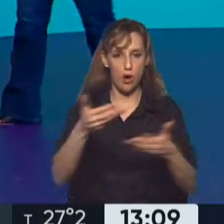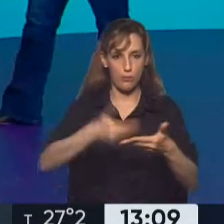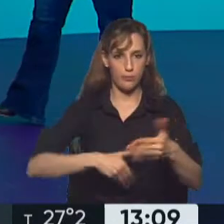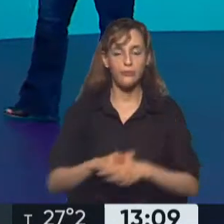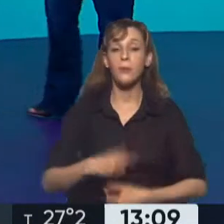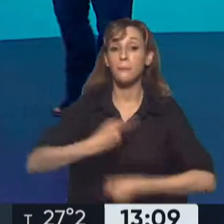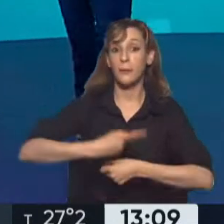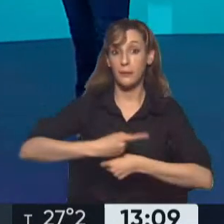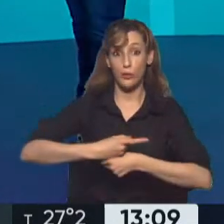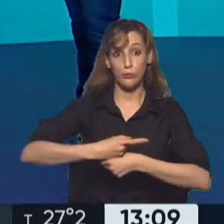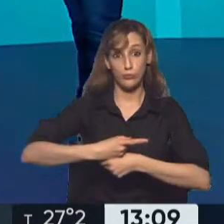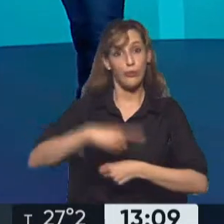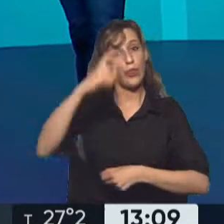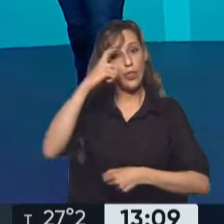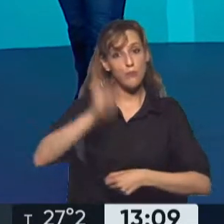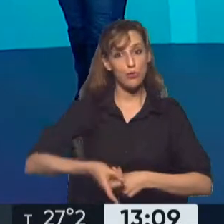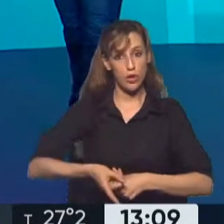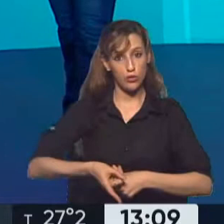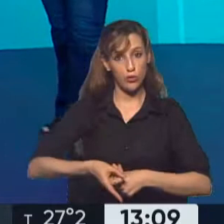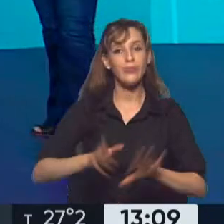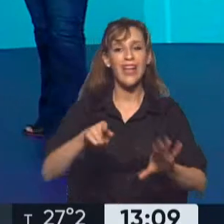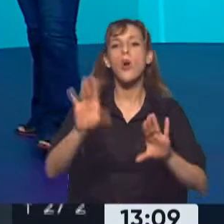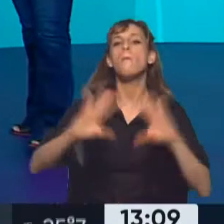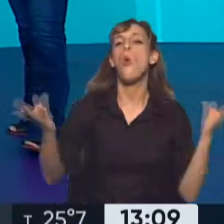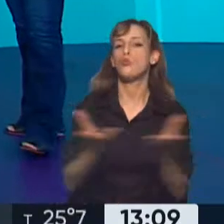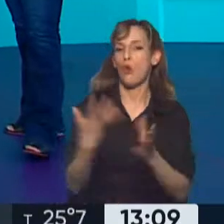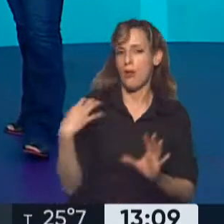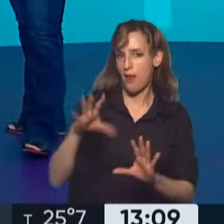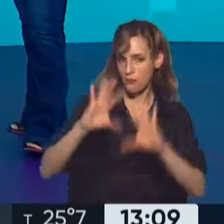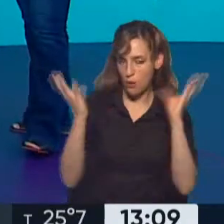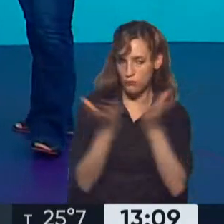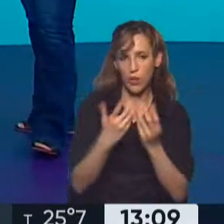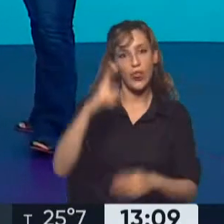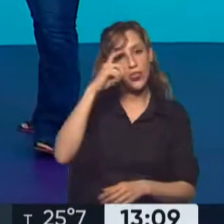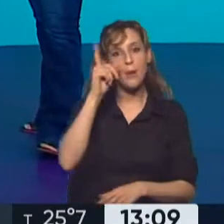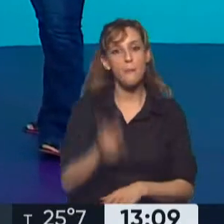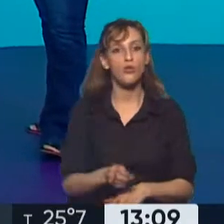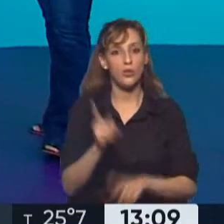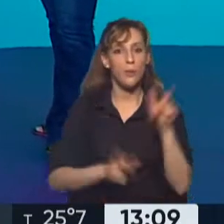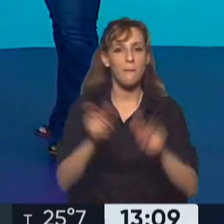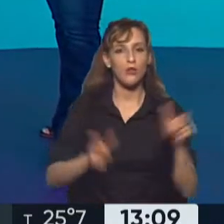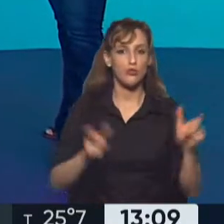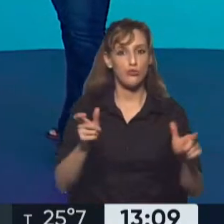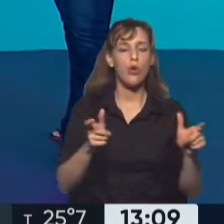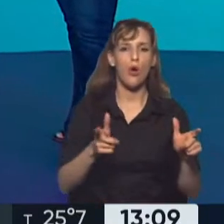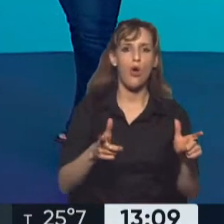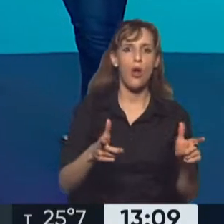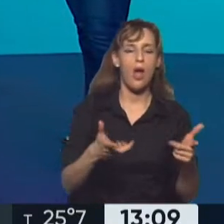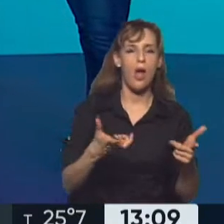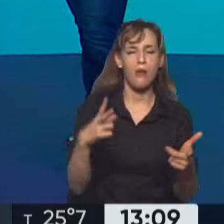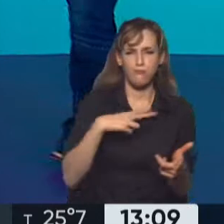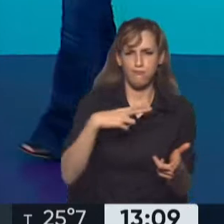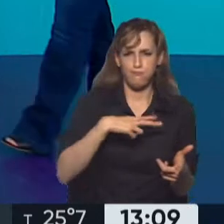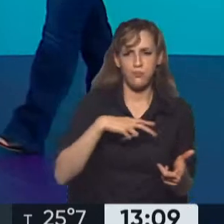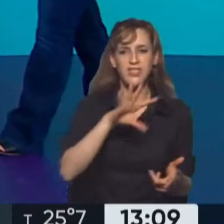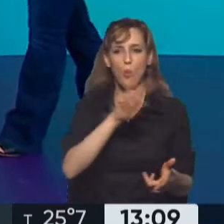lugar, el 10% más rico, esto es en el mundo, el 10% más rico gana el 52% de los ingresos.